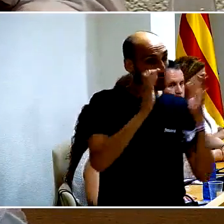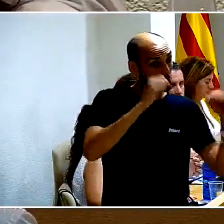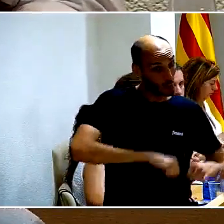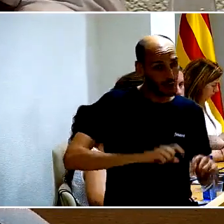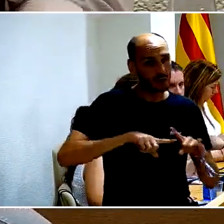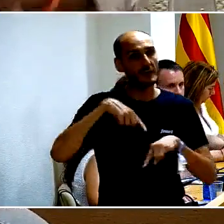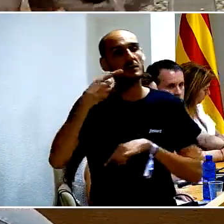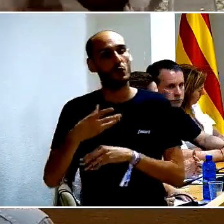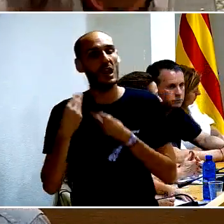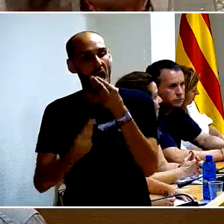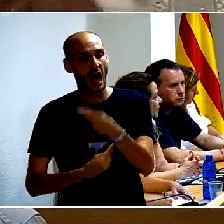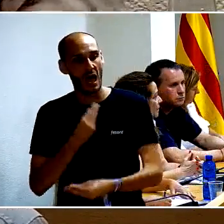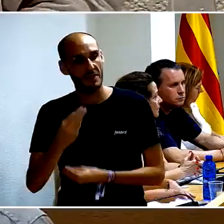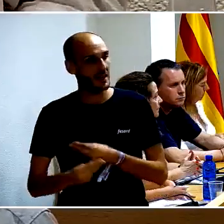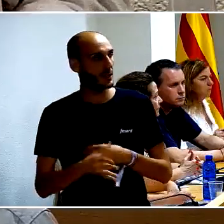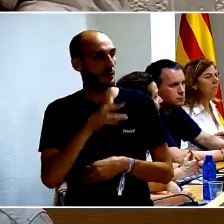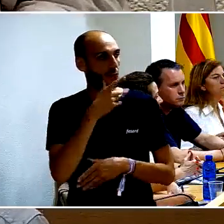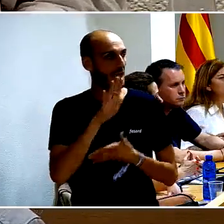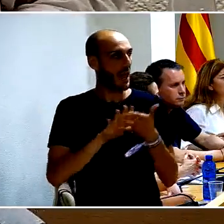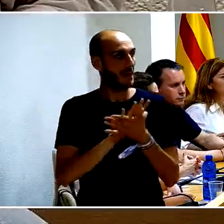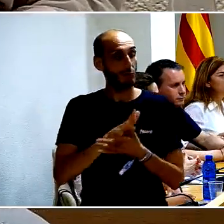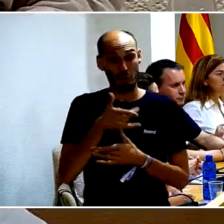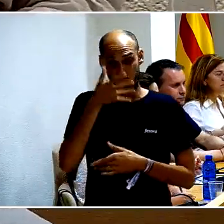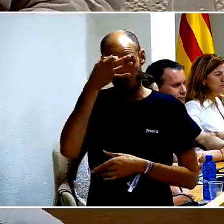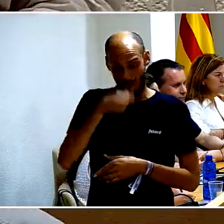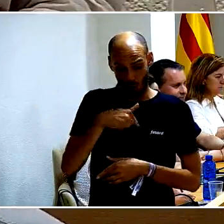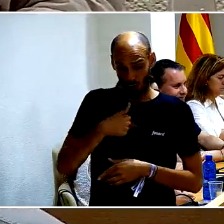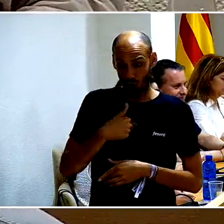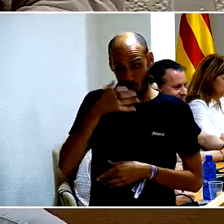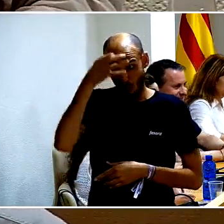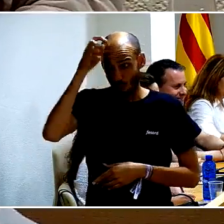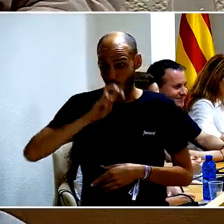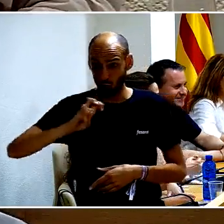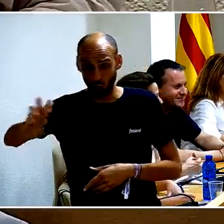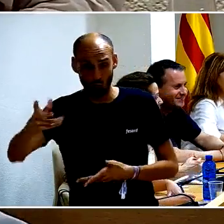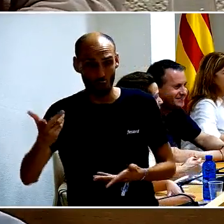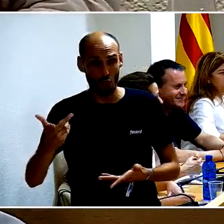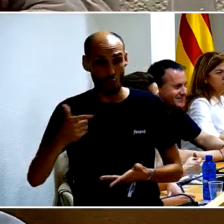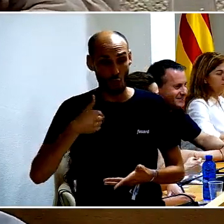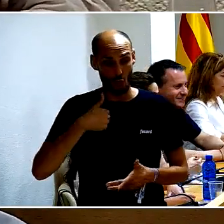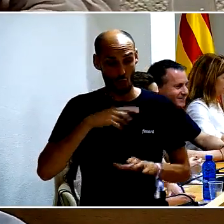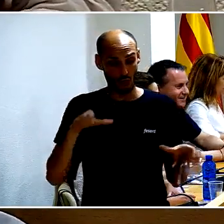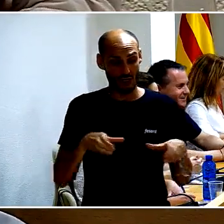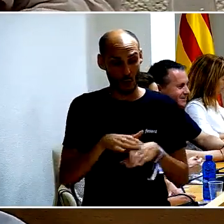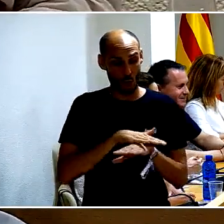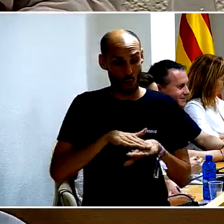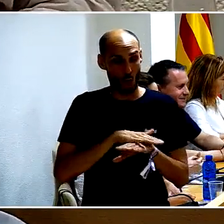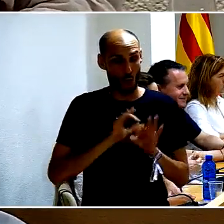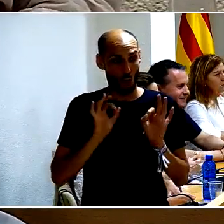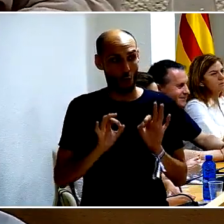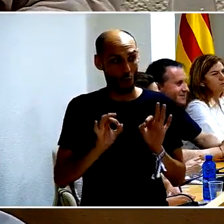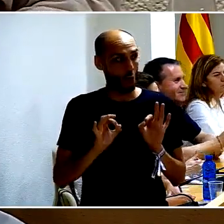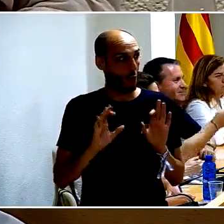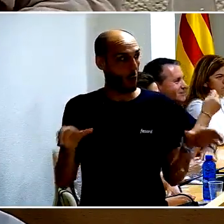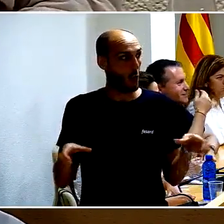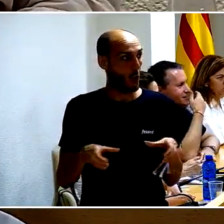un pueblo, a otro pueblo, y no solo a unos votantes. Este grupo municipal no interferirá en las